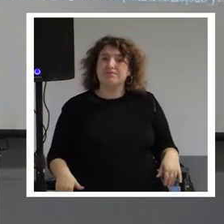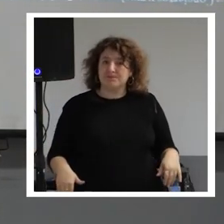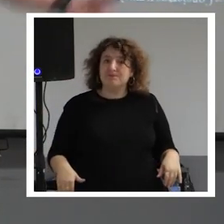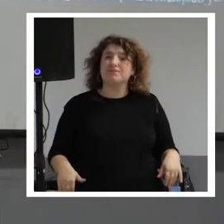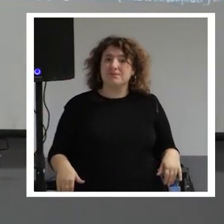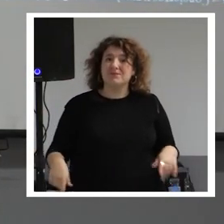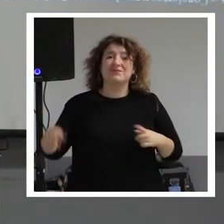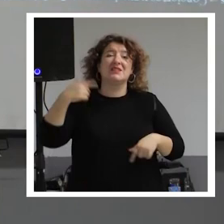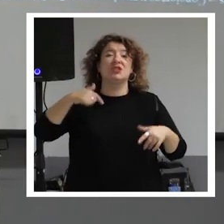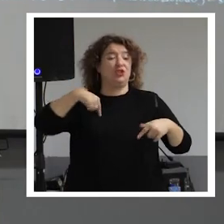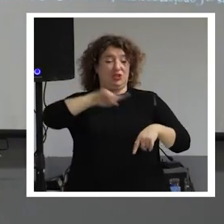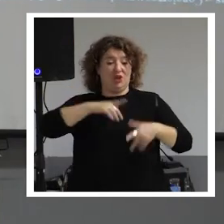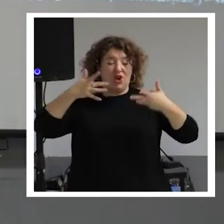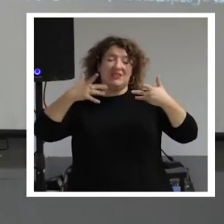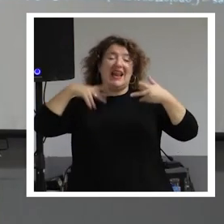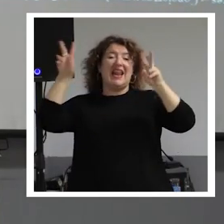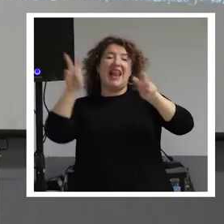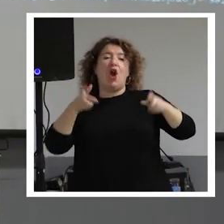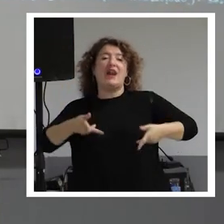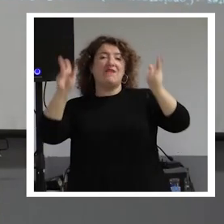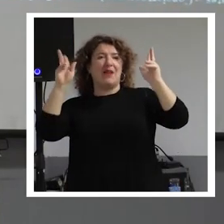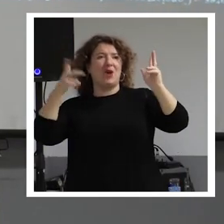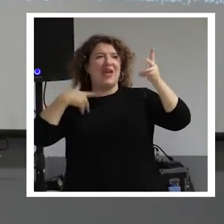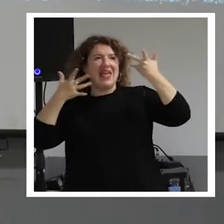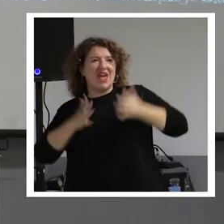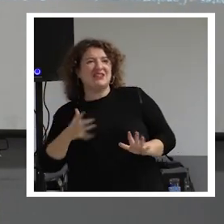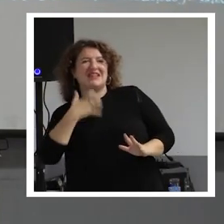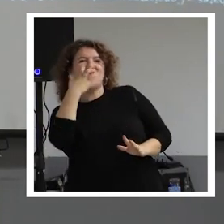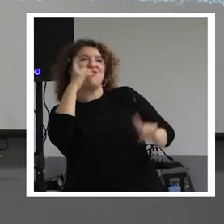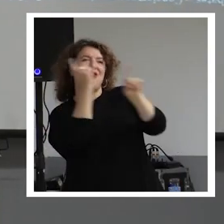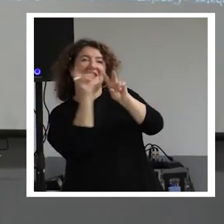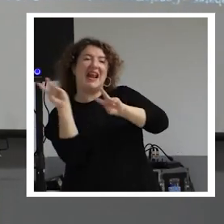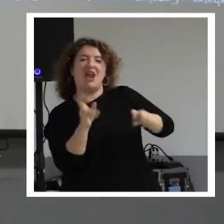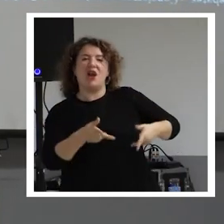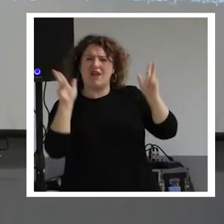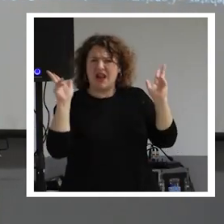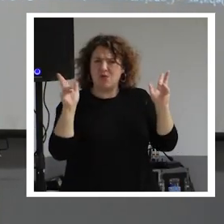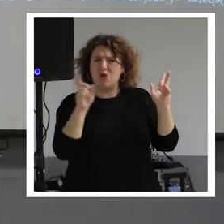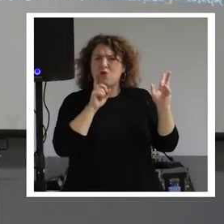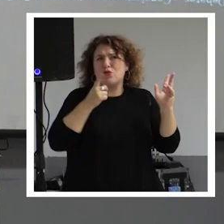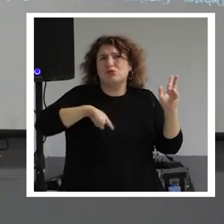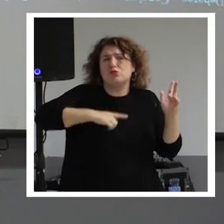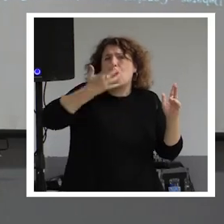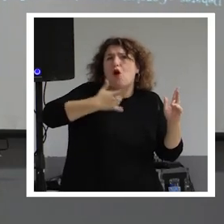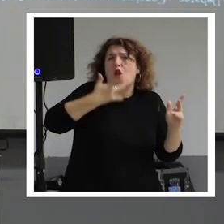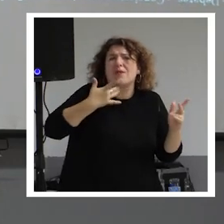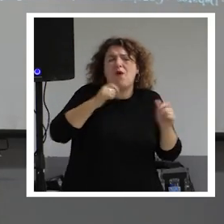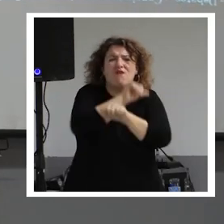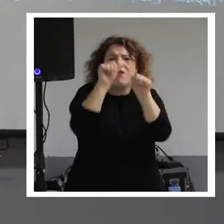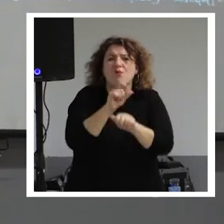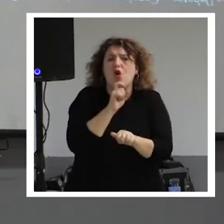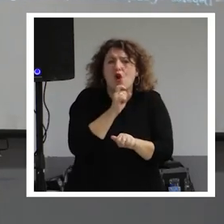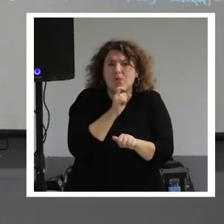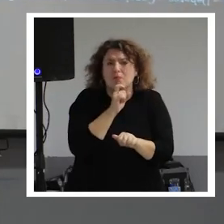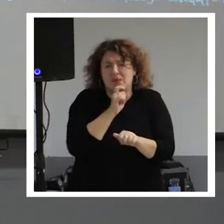del centro de madre ni el centro de apoderado ni de nada que los afilia a otra persona finalmente éramos Los